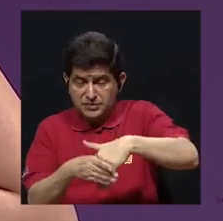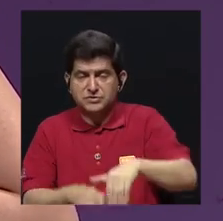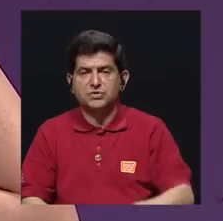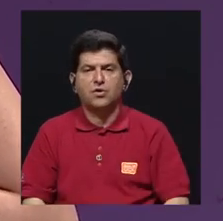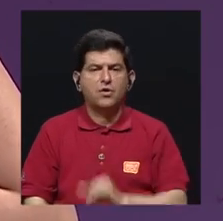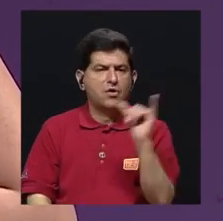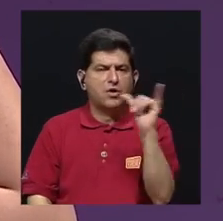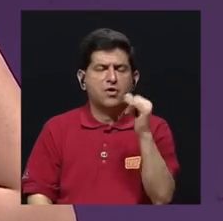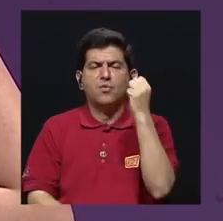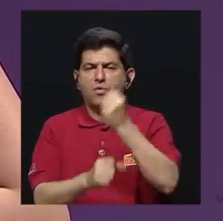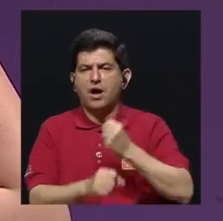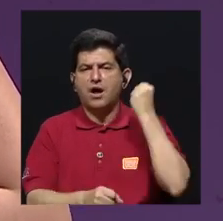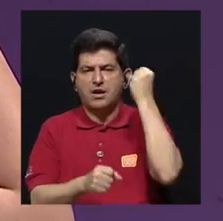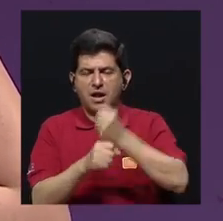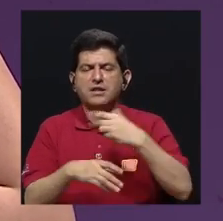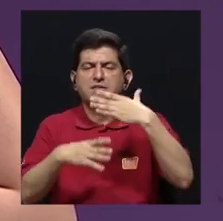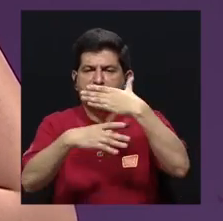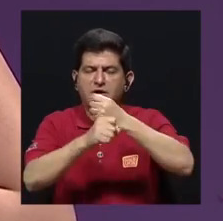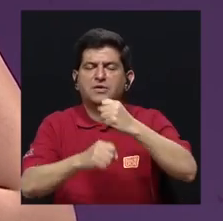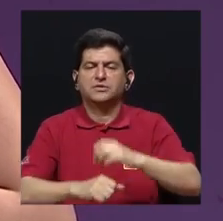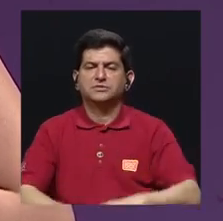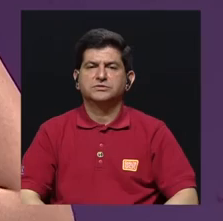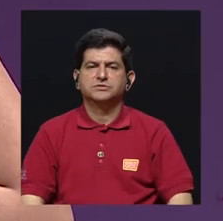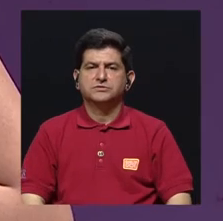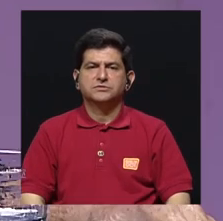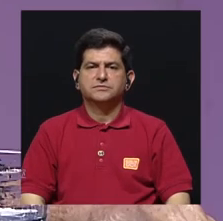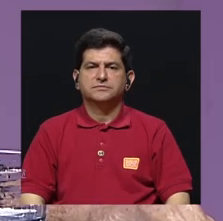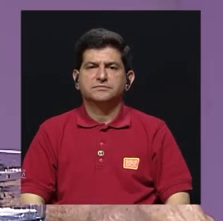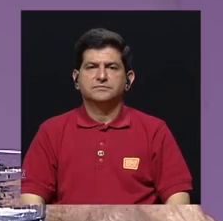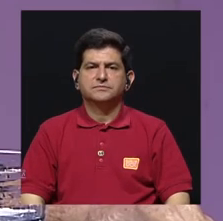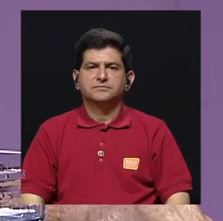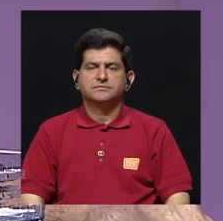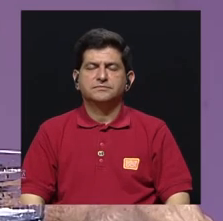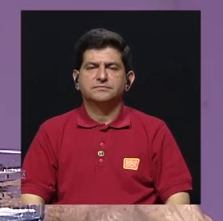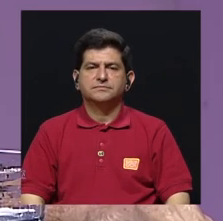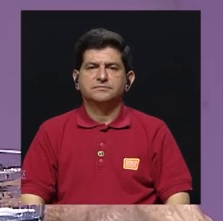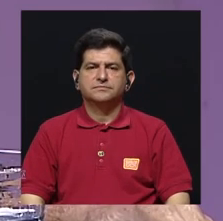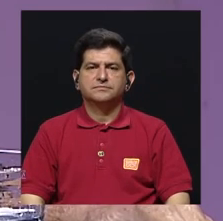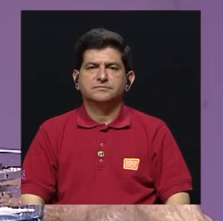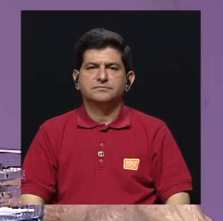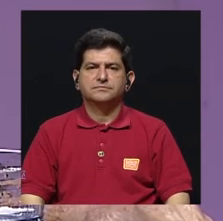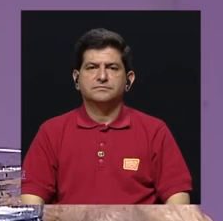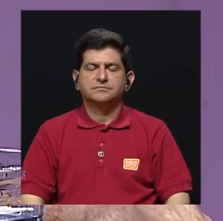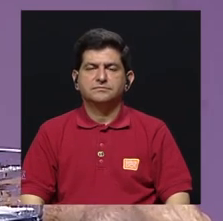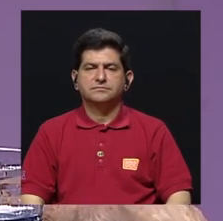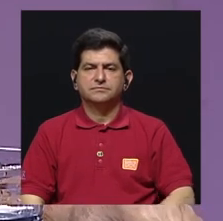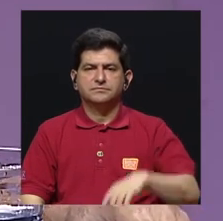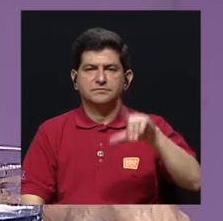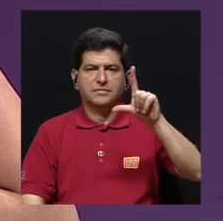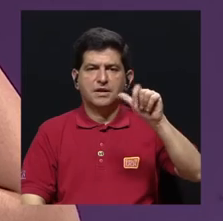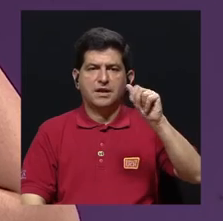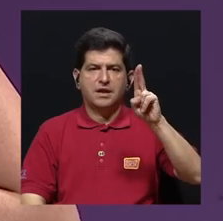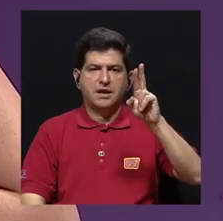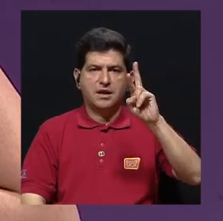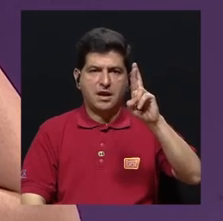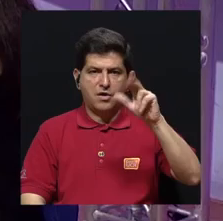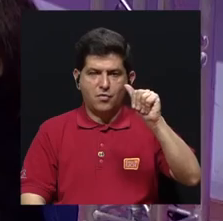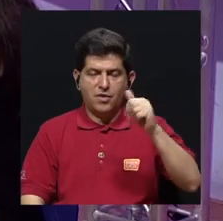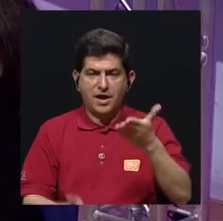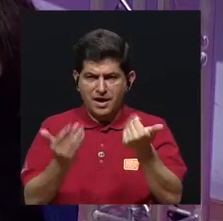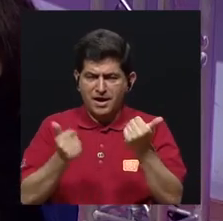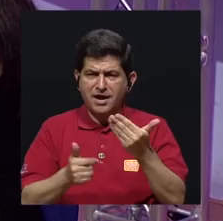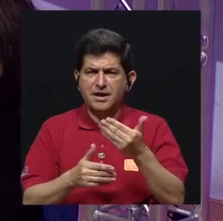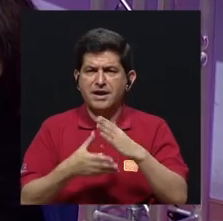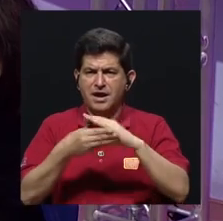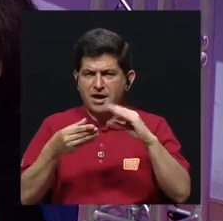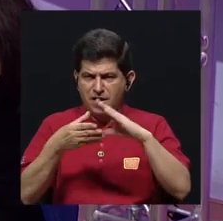sus intervenciones y también el trabajo que han realizado. Lau nos quería compartir una reflexión, ¿verdad?, para